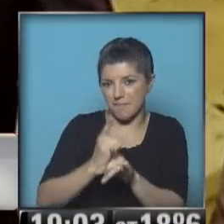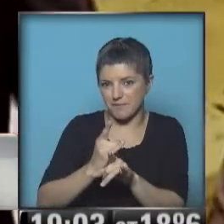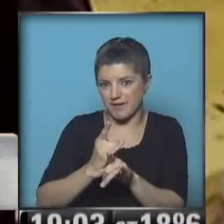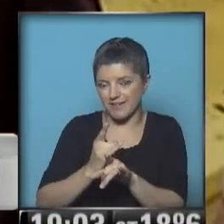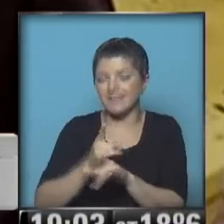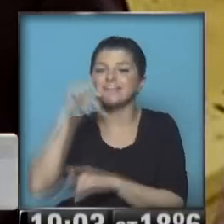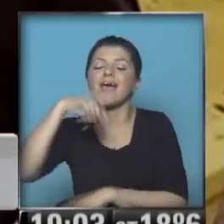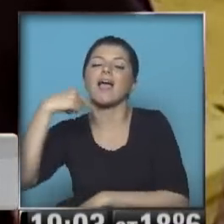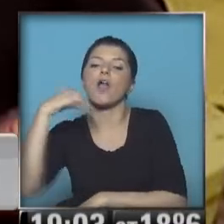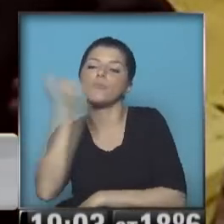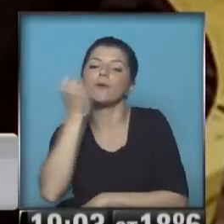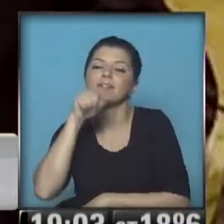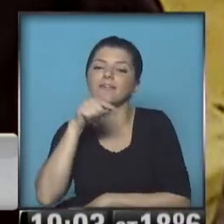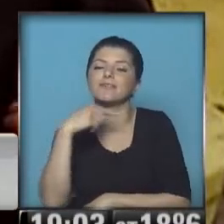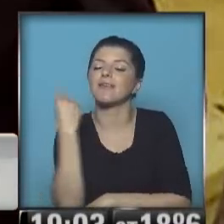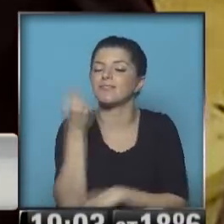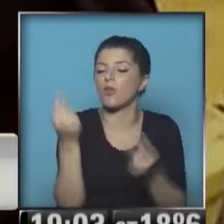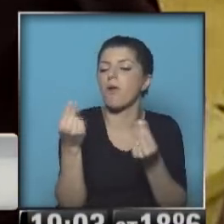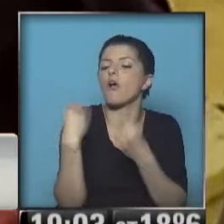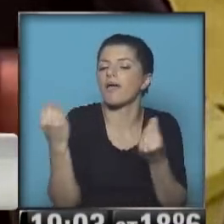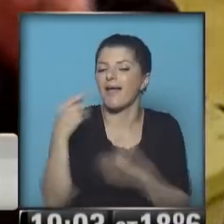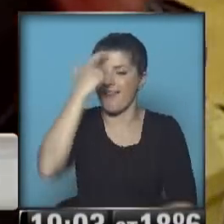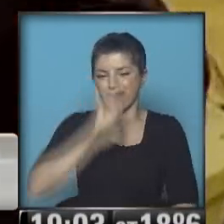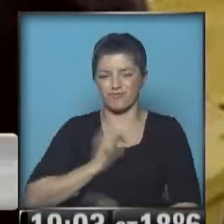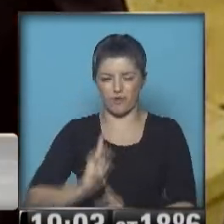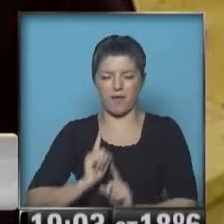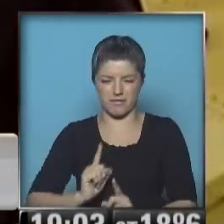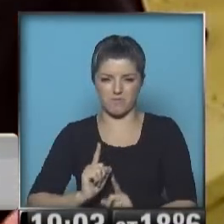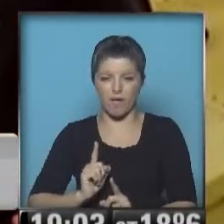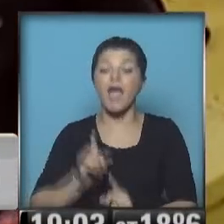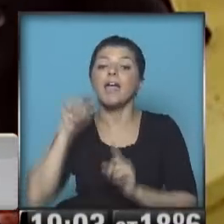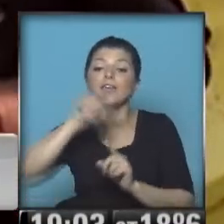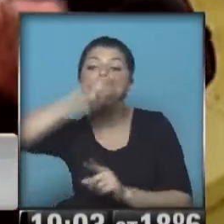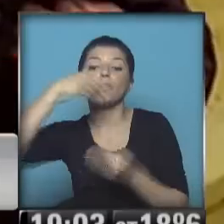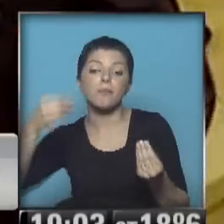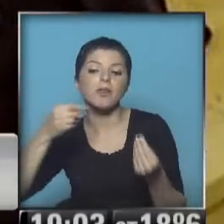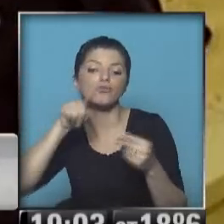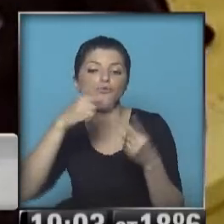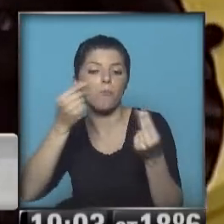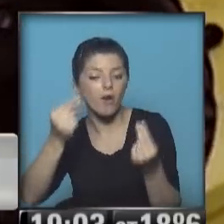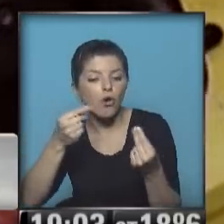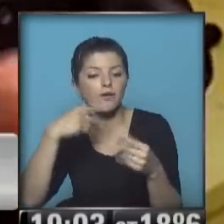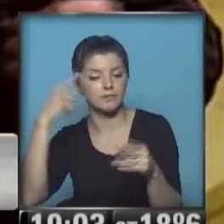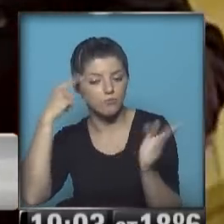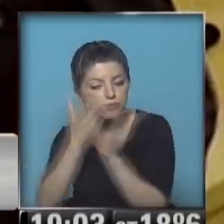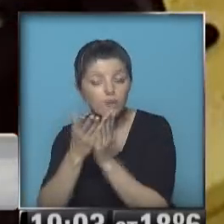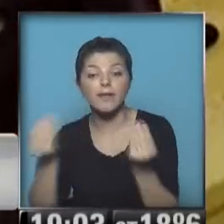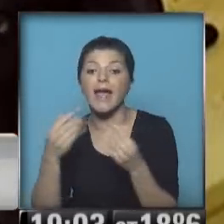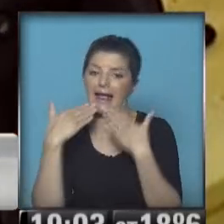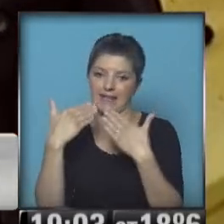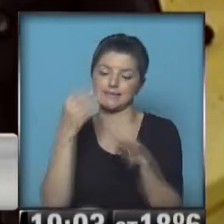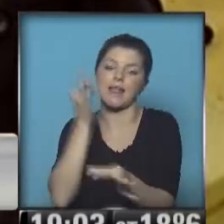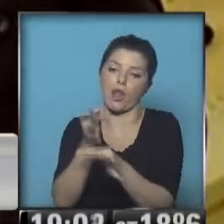dado por sus recursos humanos, y sus recursos humanos está dada por la educación, y este agradecimiento el pueblo